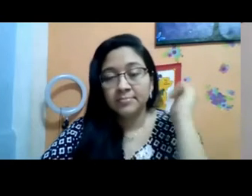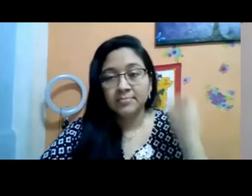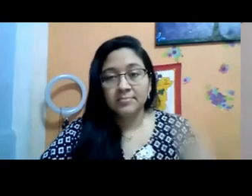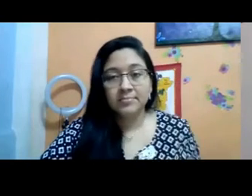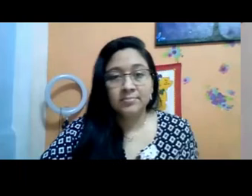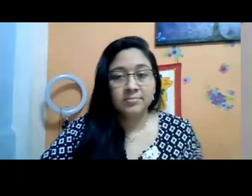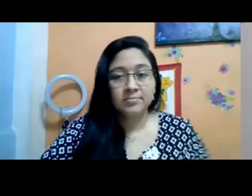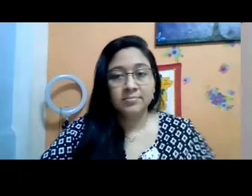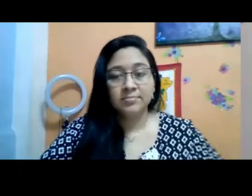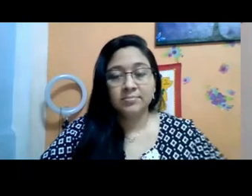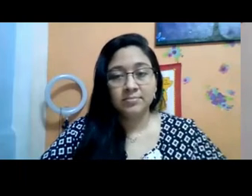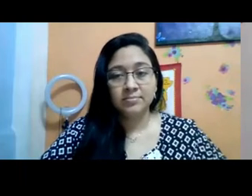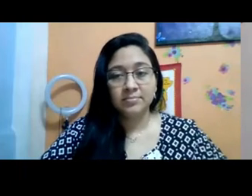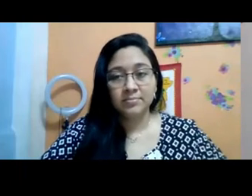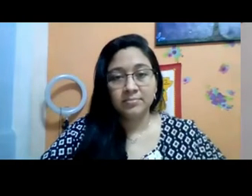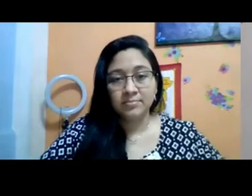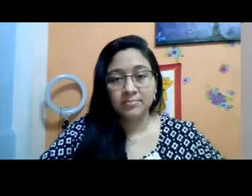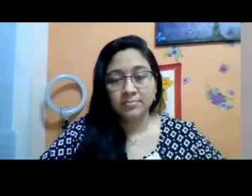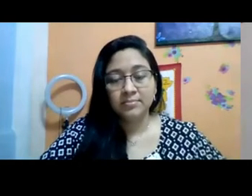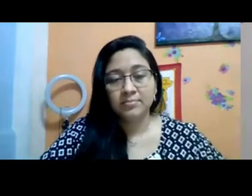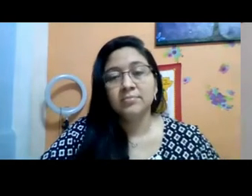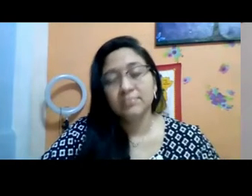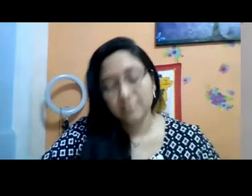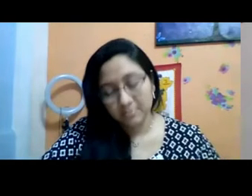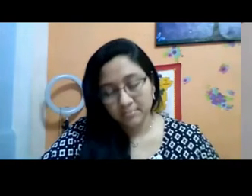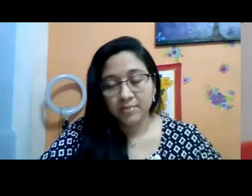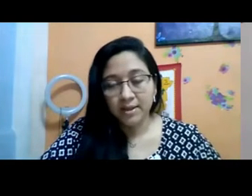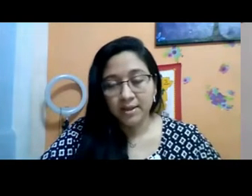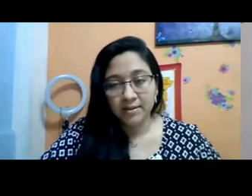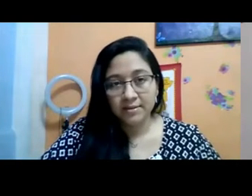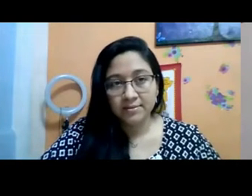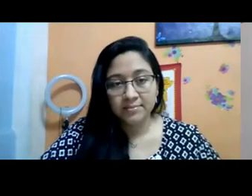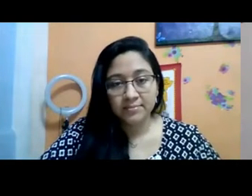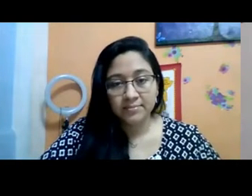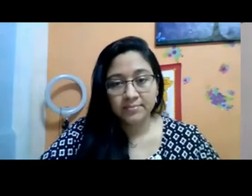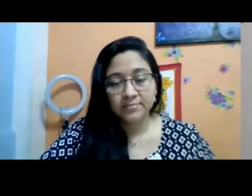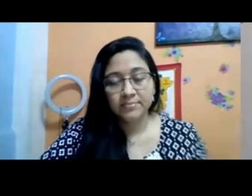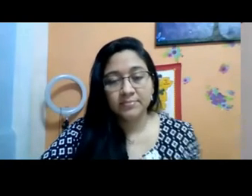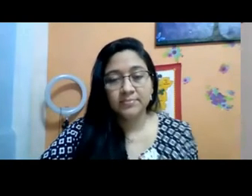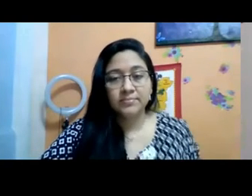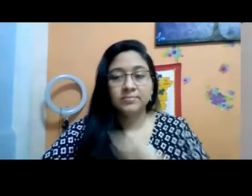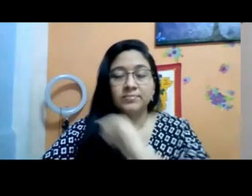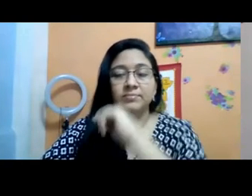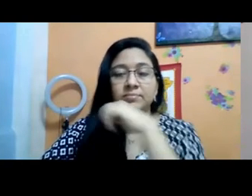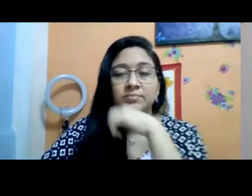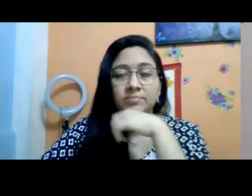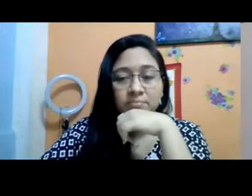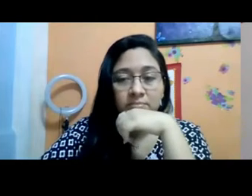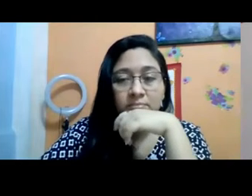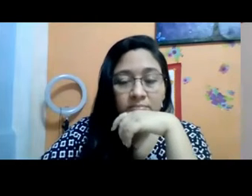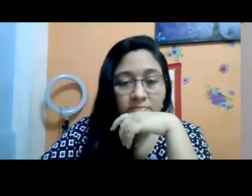Un momento, yo estoy intentando ingresar. Buenas tardes. Buenas tardes. La página está un poco lenta, pero ya